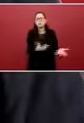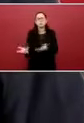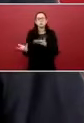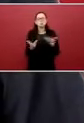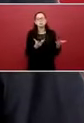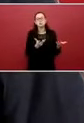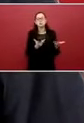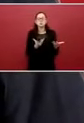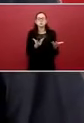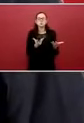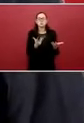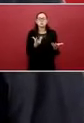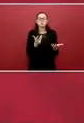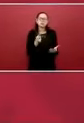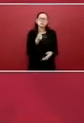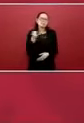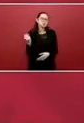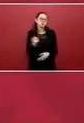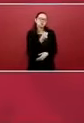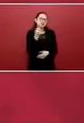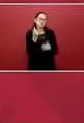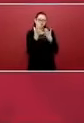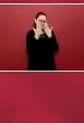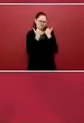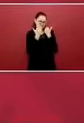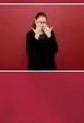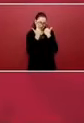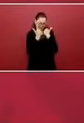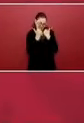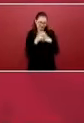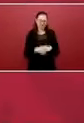recibe un pedacito de suerte.